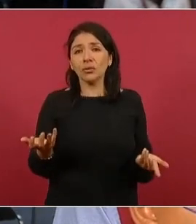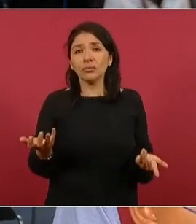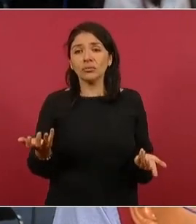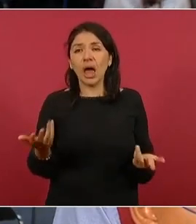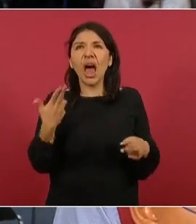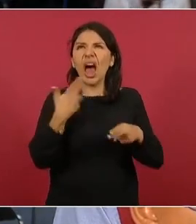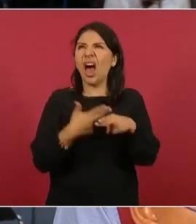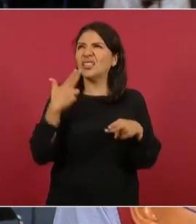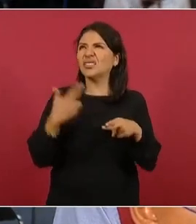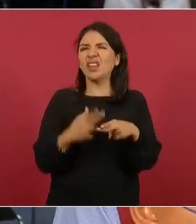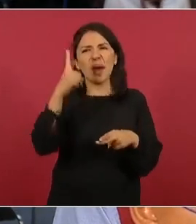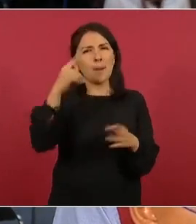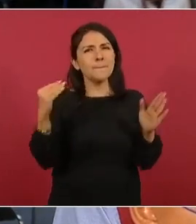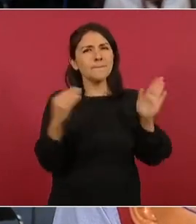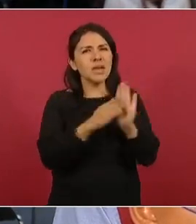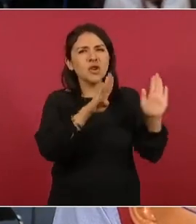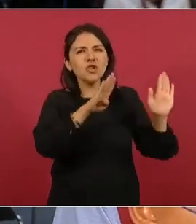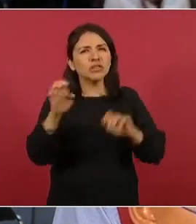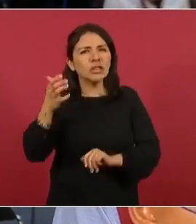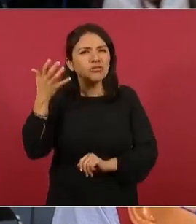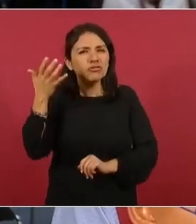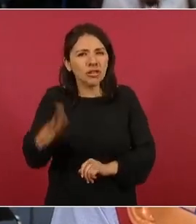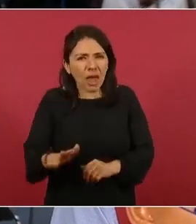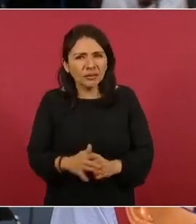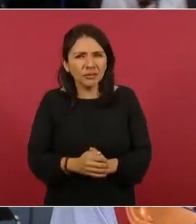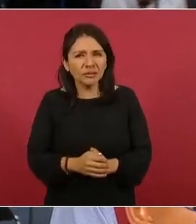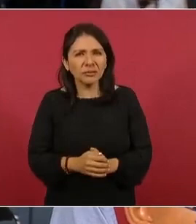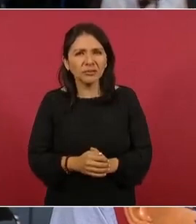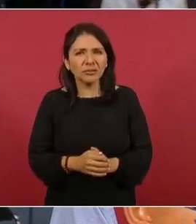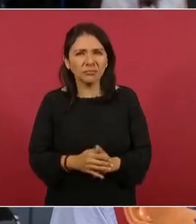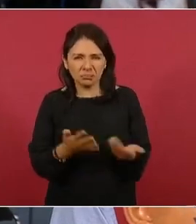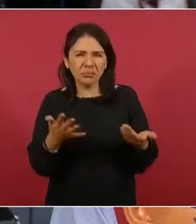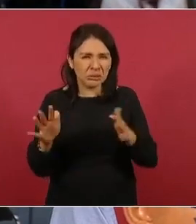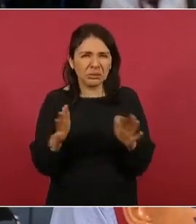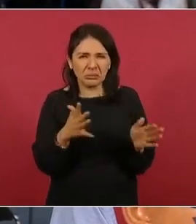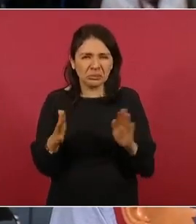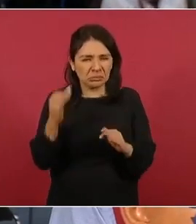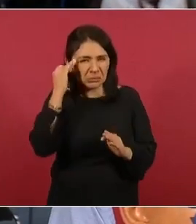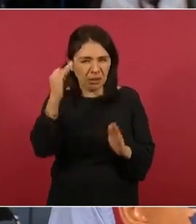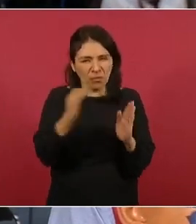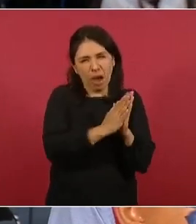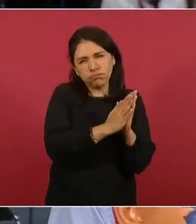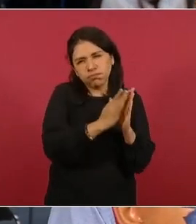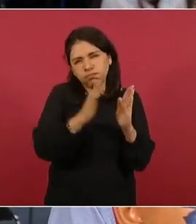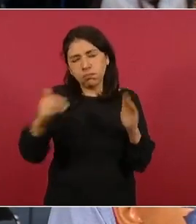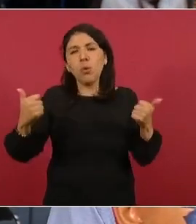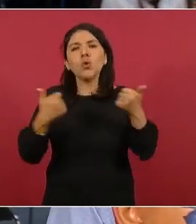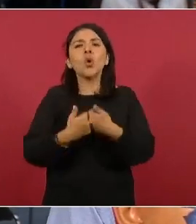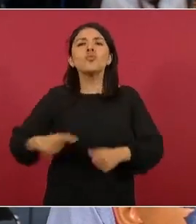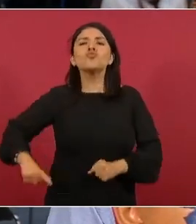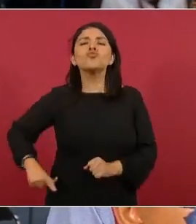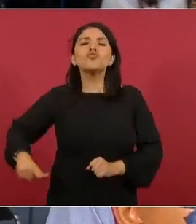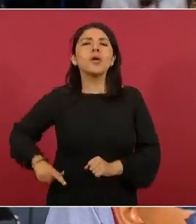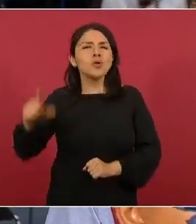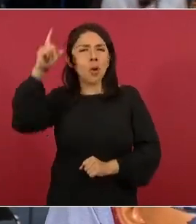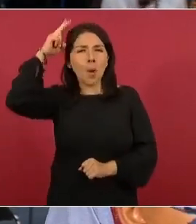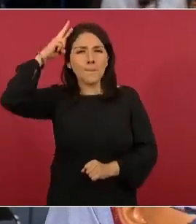hasta 1910 había, el gobierno porfirista